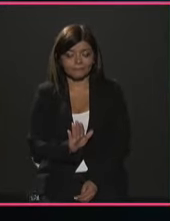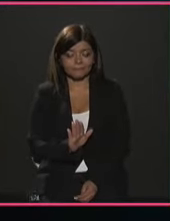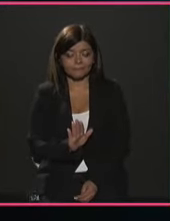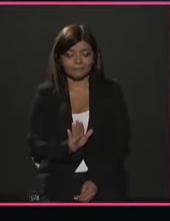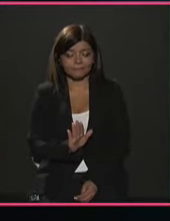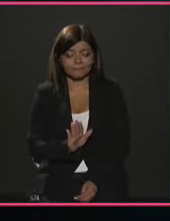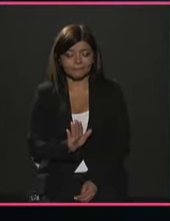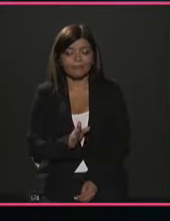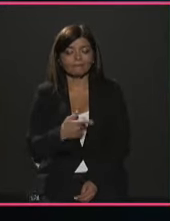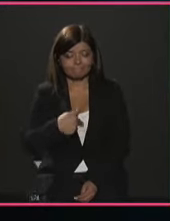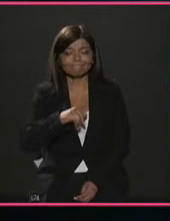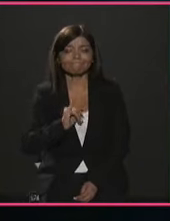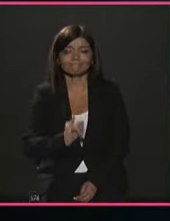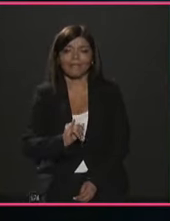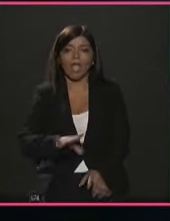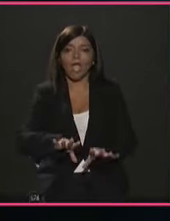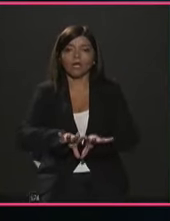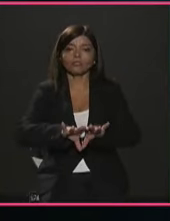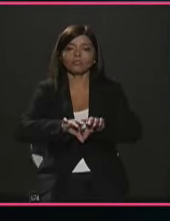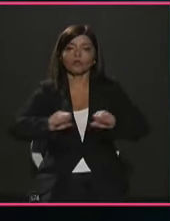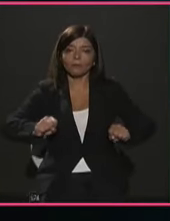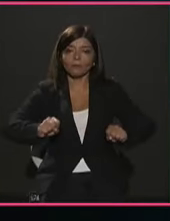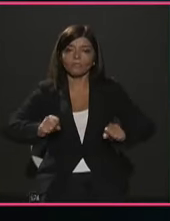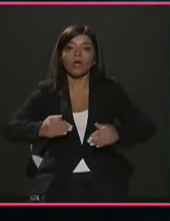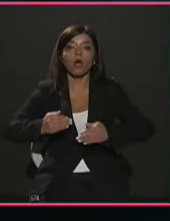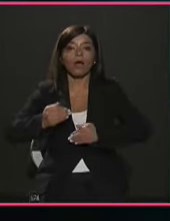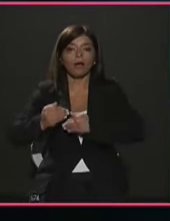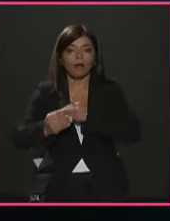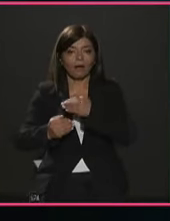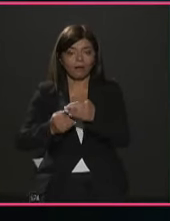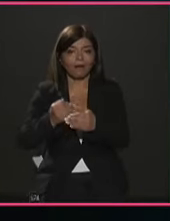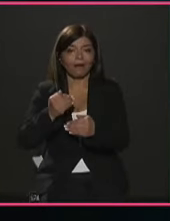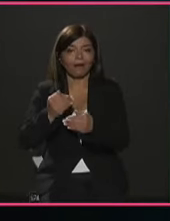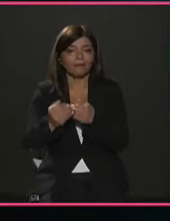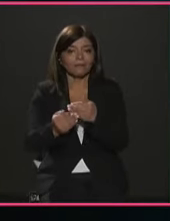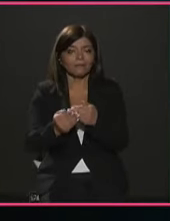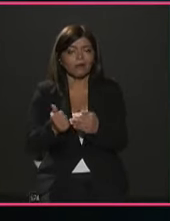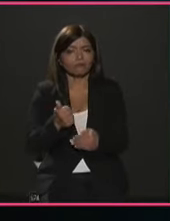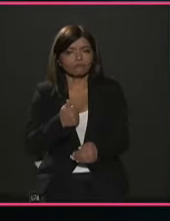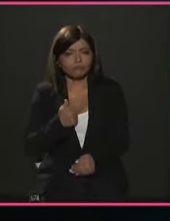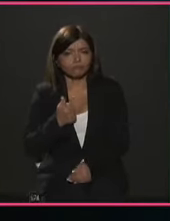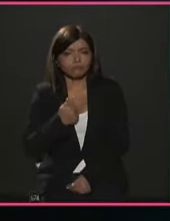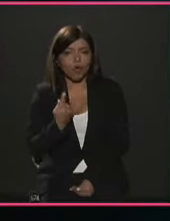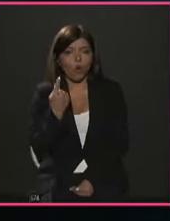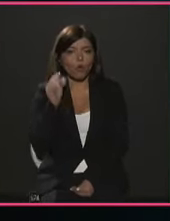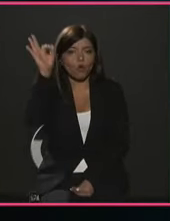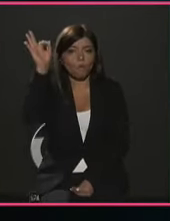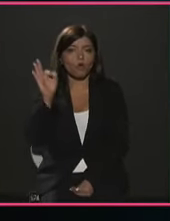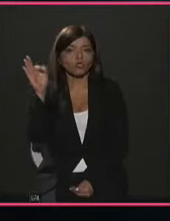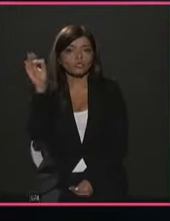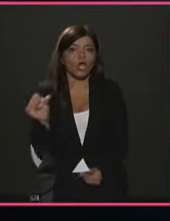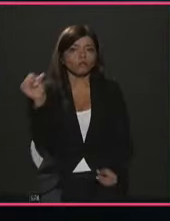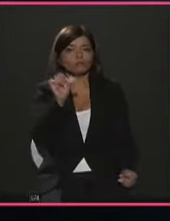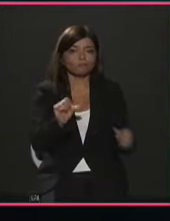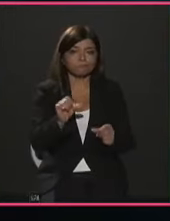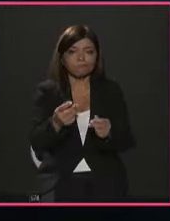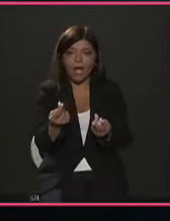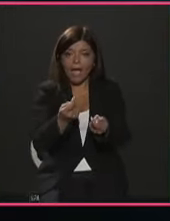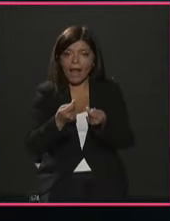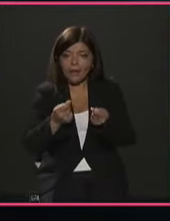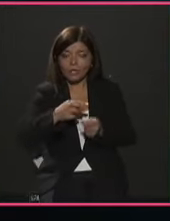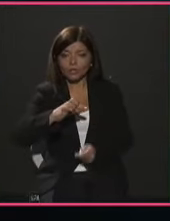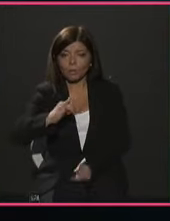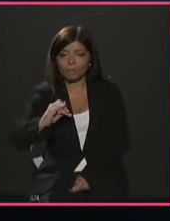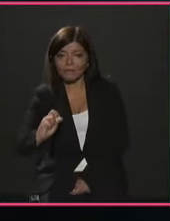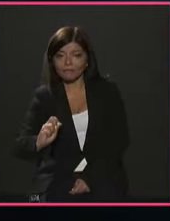estamos muy comprometidos en avanzar hacia poder cumplir que el 1% del gasto del pib sea en y+ D